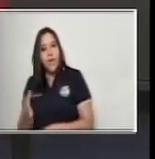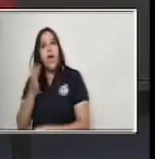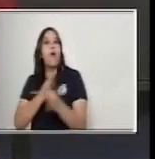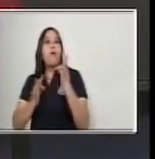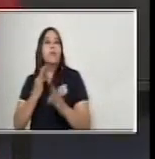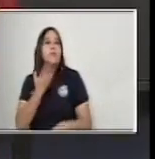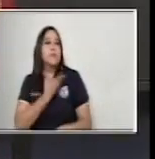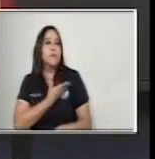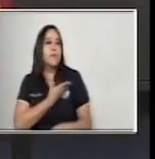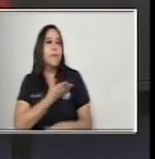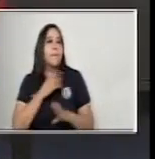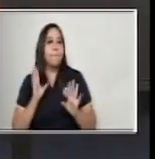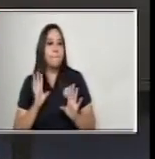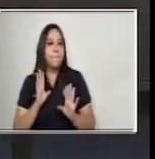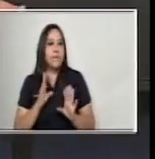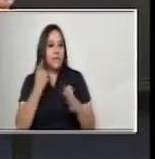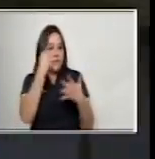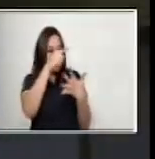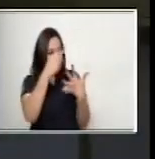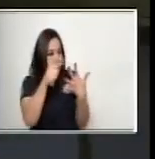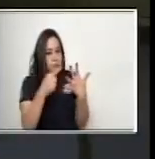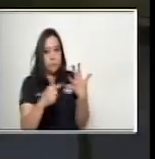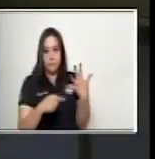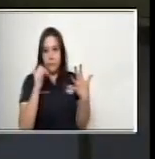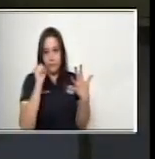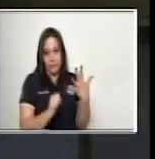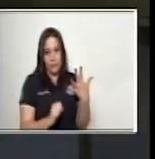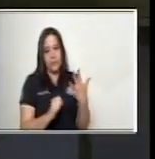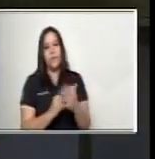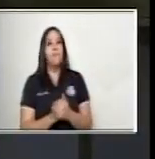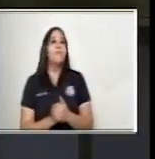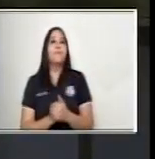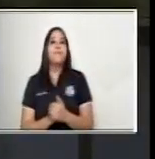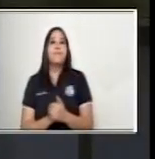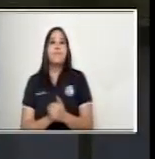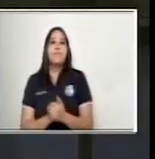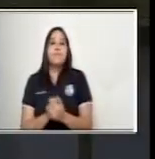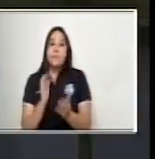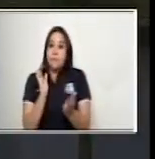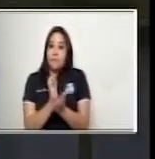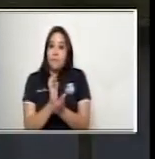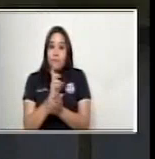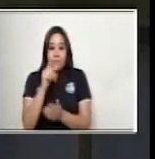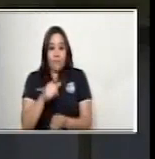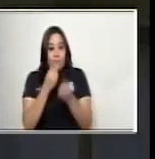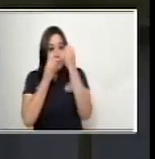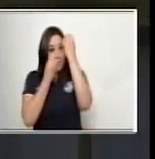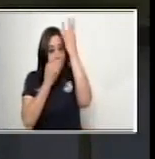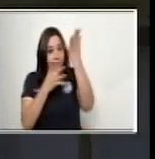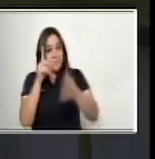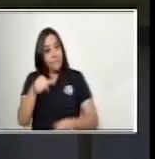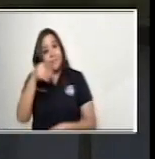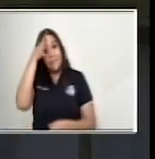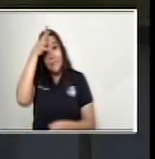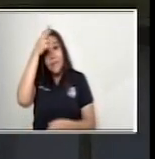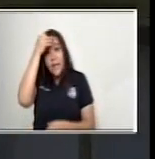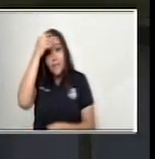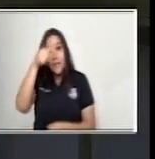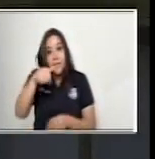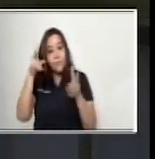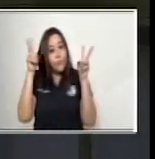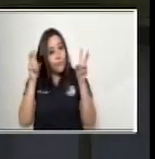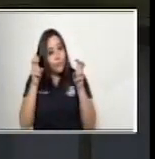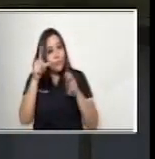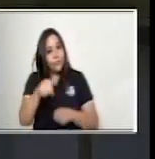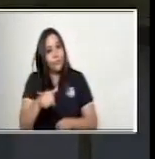las proposiciones simples. Espero que esta información que aprendimos, este tema que